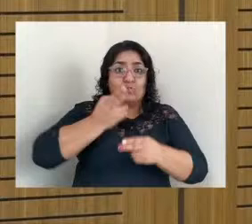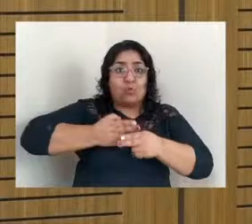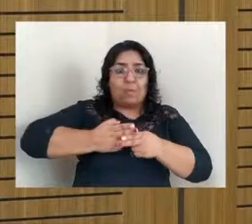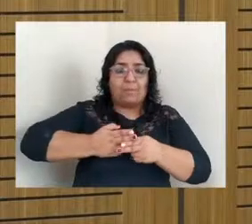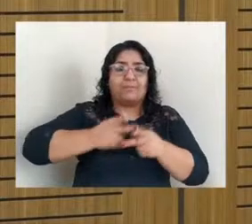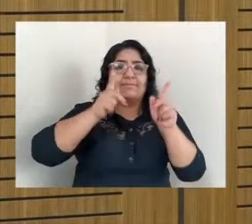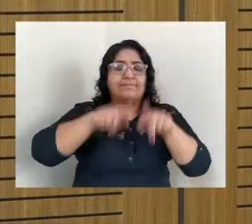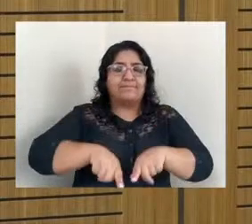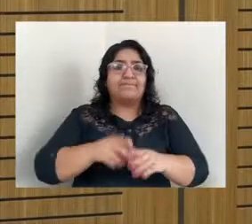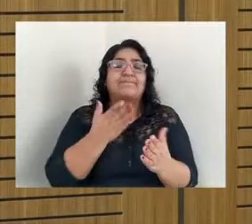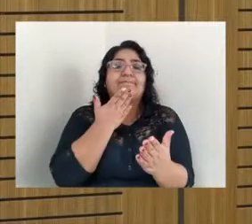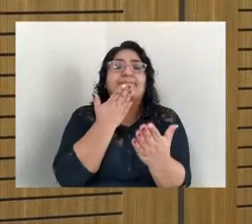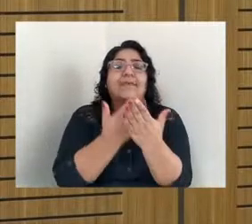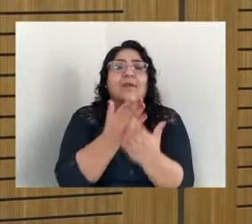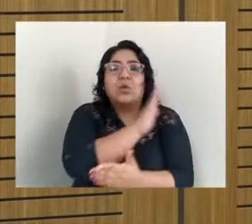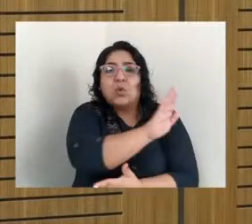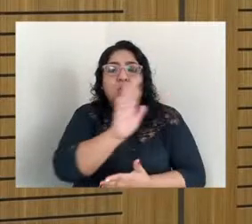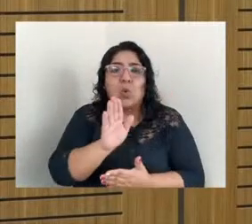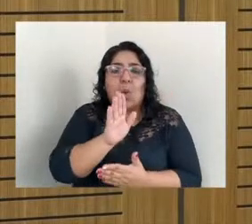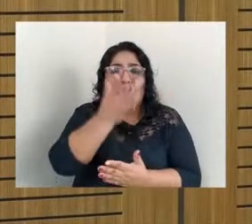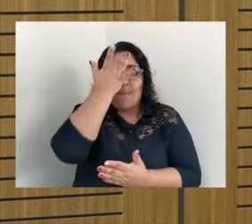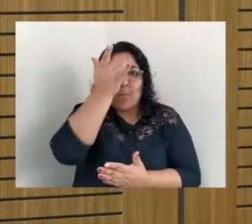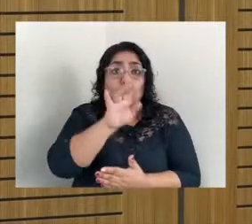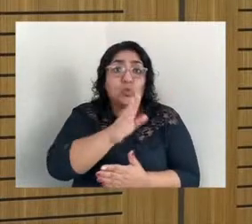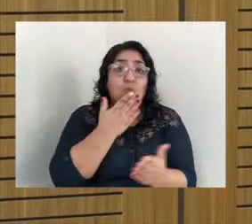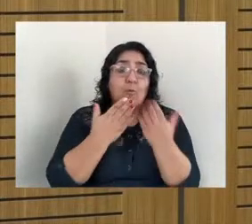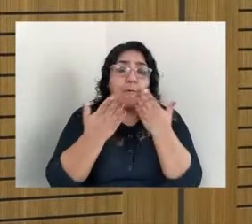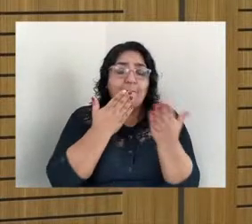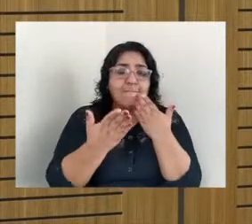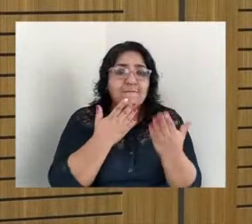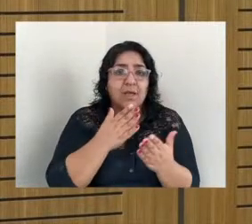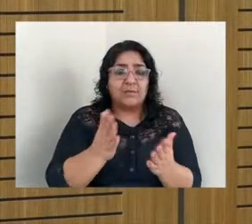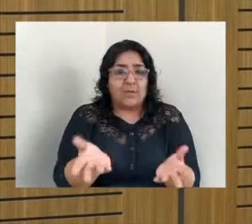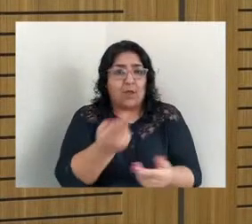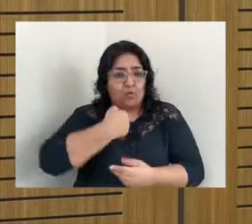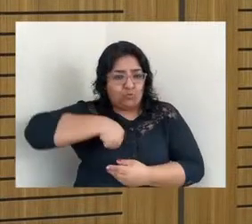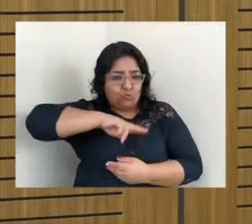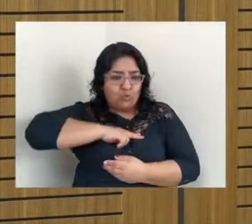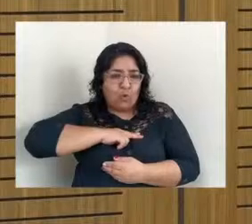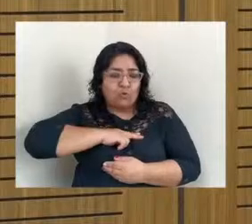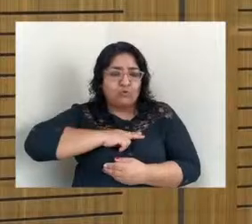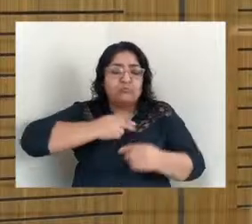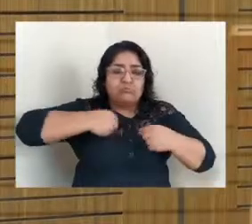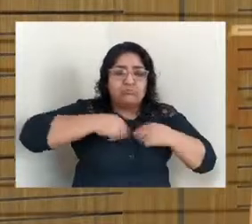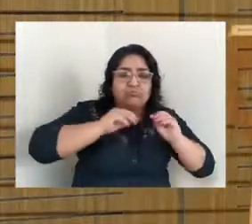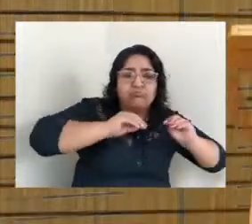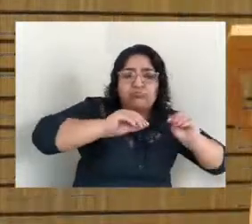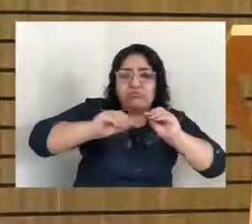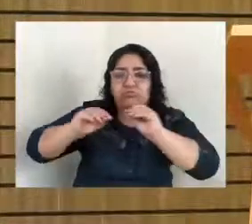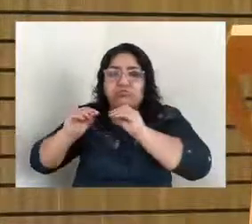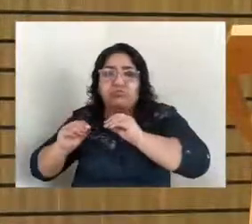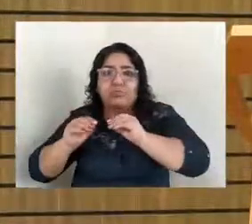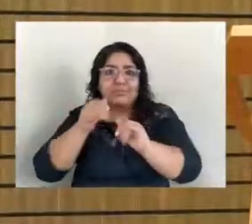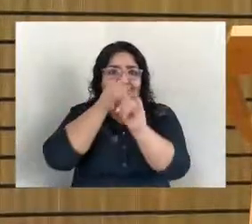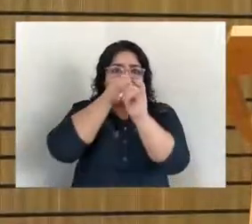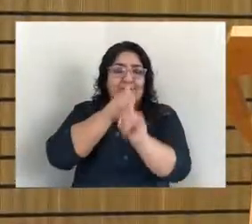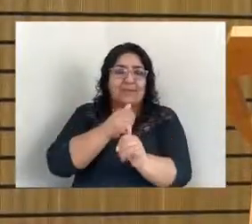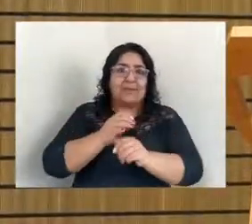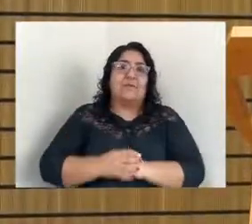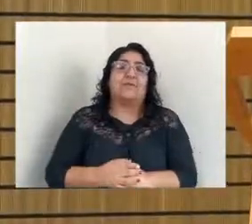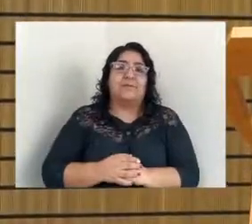instancia agradecerles por haber puesto en nuestras manos esa responsabilidad de formarlos como ingenieros. Y en segunda